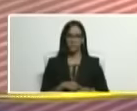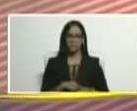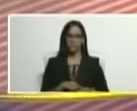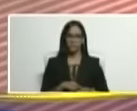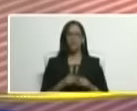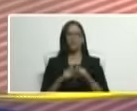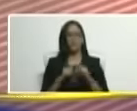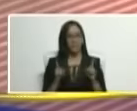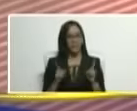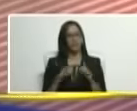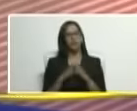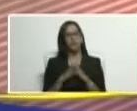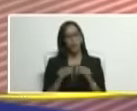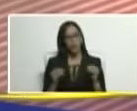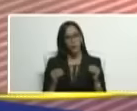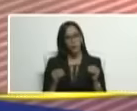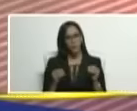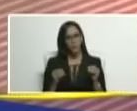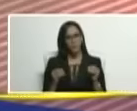Pero todo